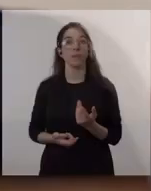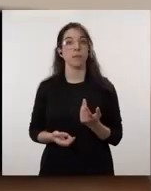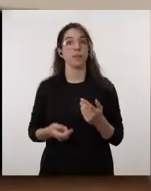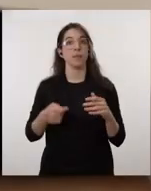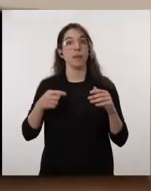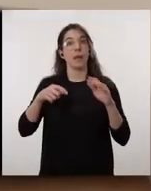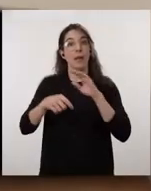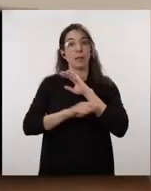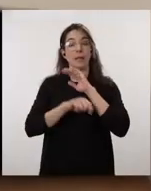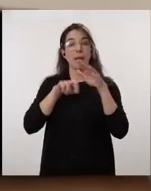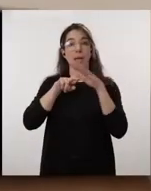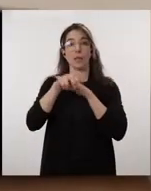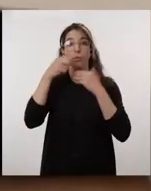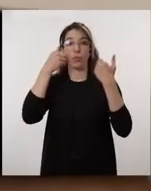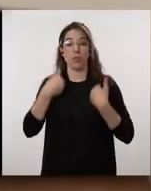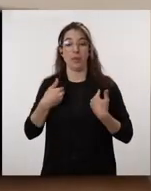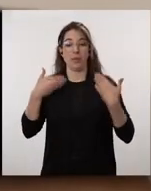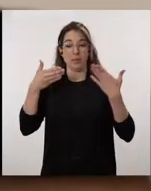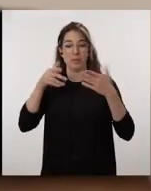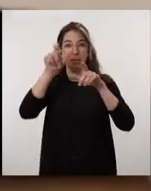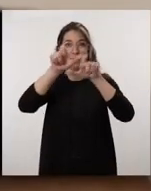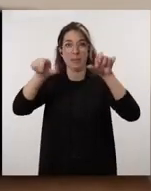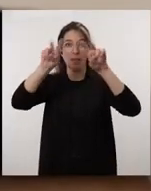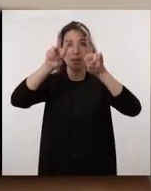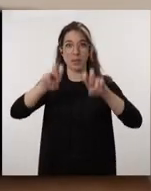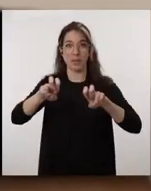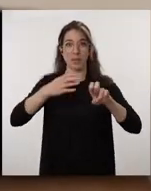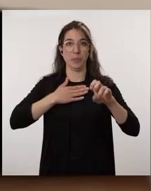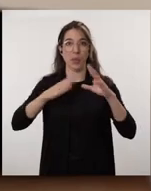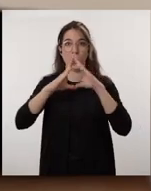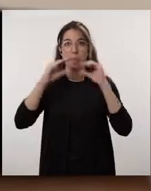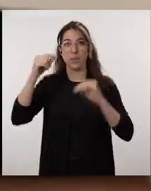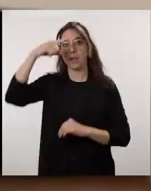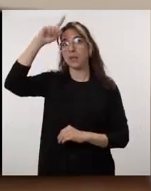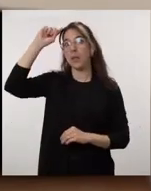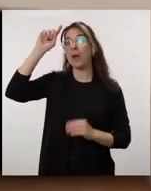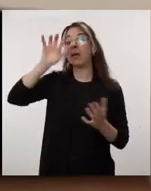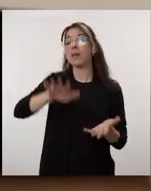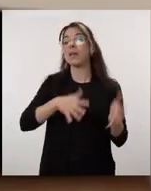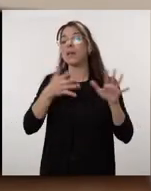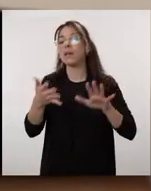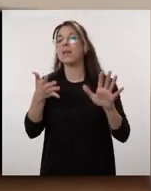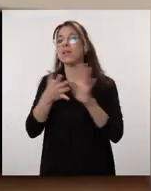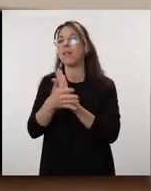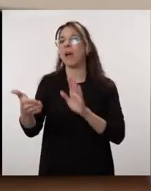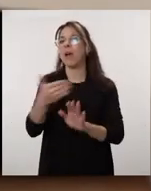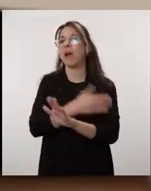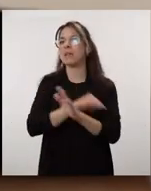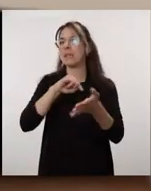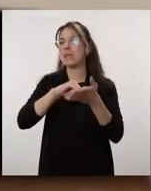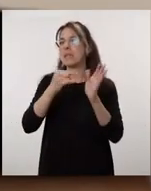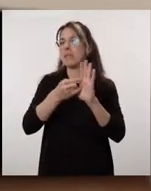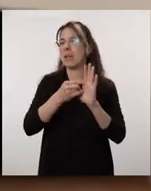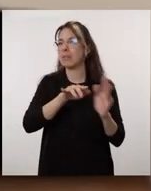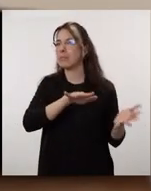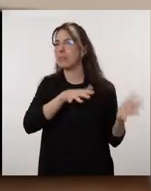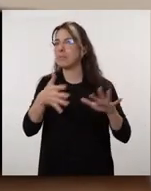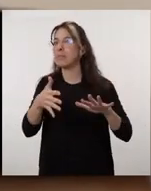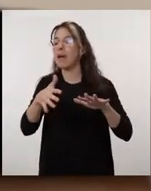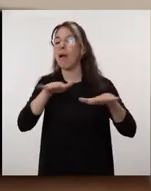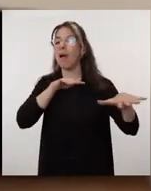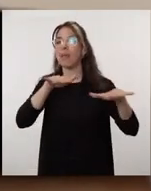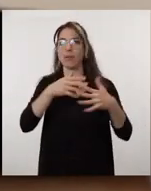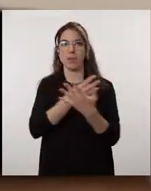y llevar a cabo la estrategia de recursos humanos para investigadores de la universidad rey juan carlos requiere llevar a cabo un plan que contiene